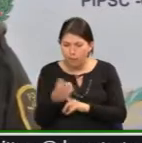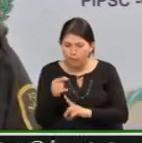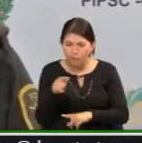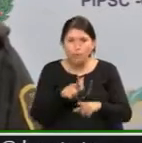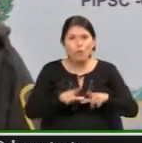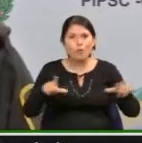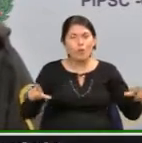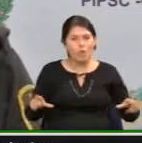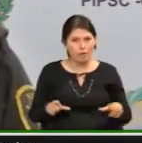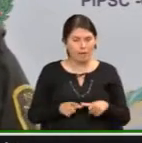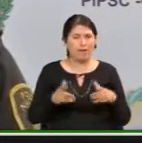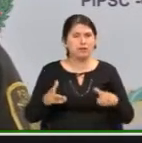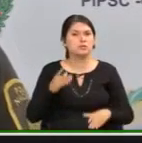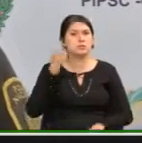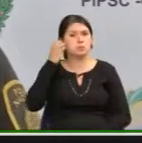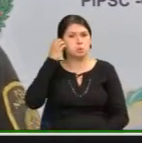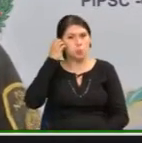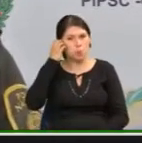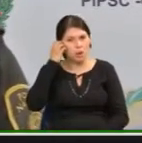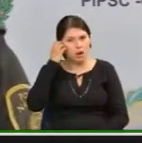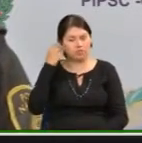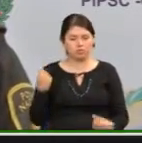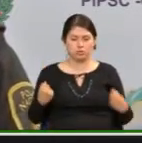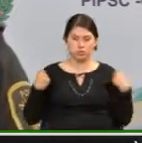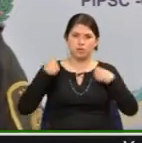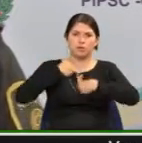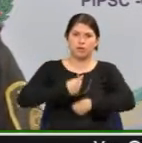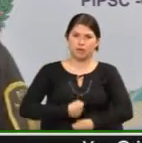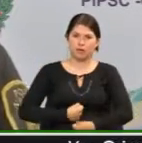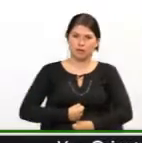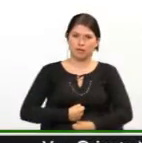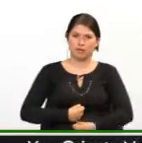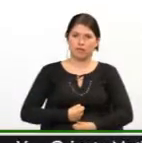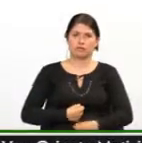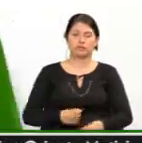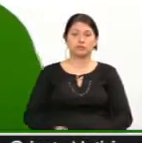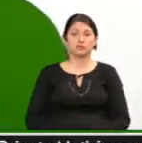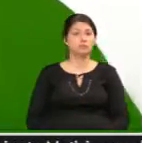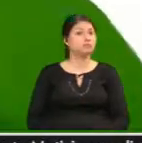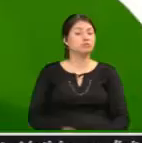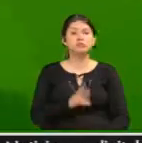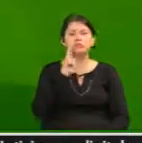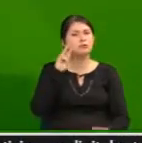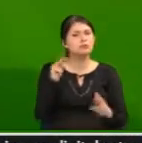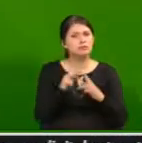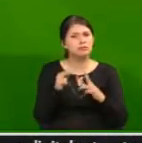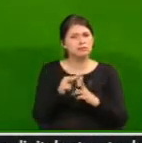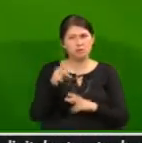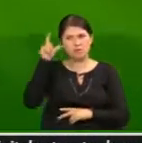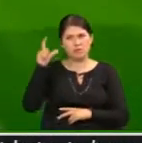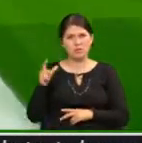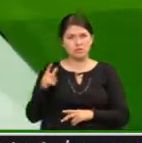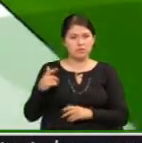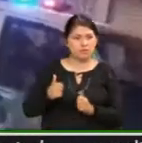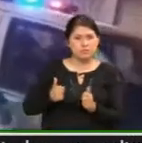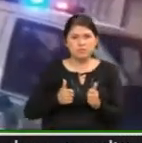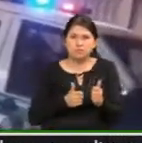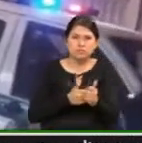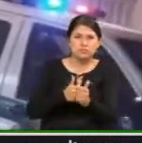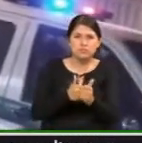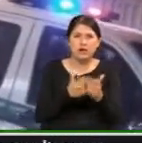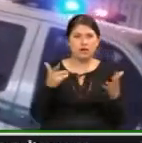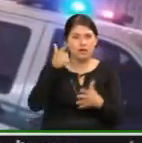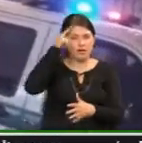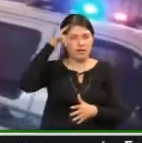en el lugar de los hechos, como es el celular, una chaqueta, un proveedor. Tampoco se conoce si el asesino venía persiguiendo a la víctima